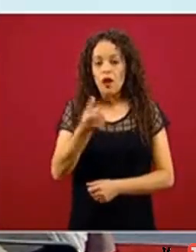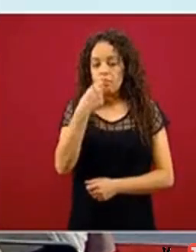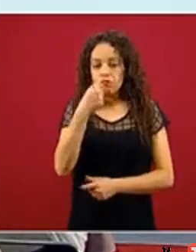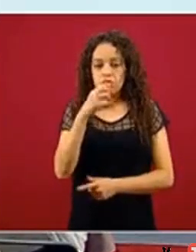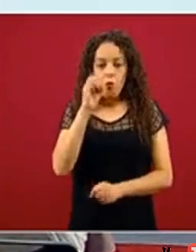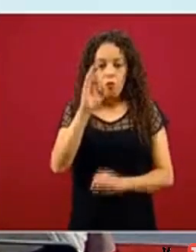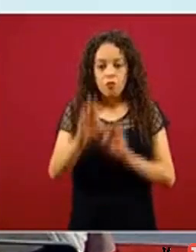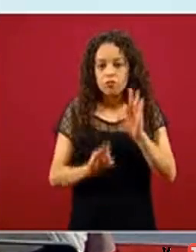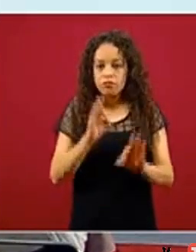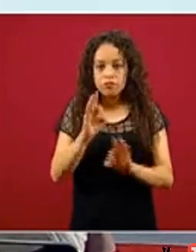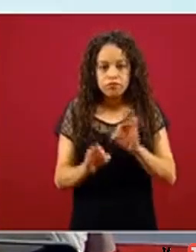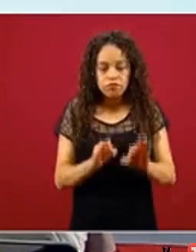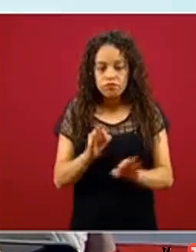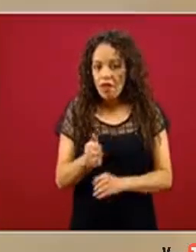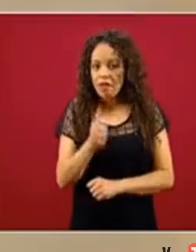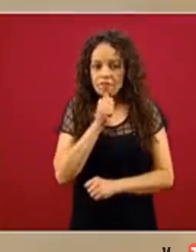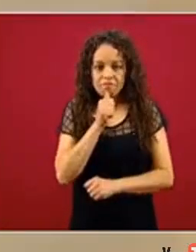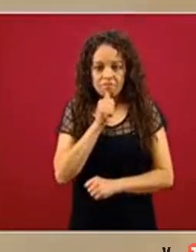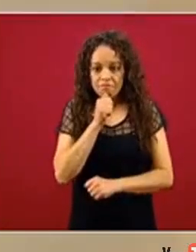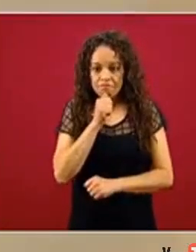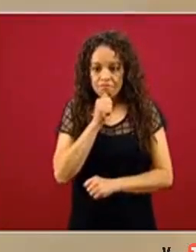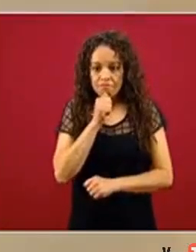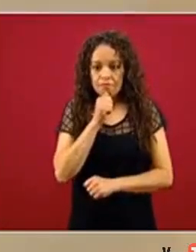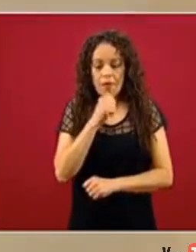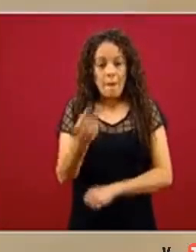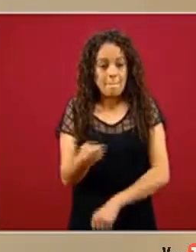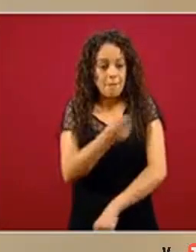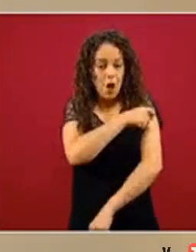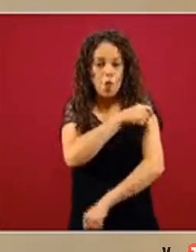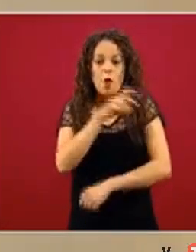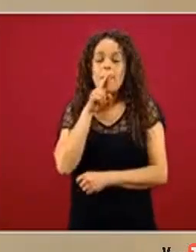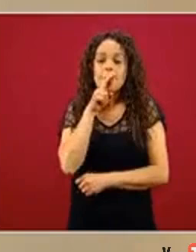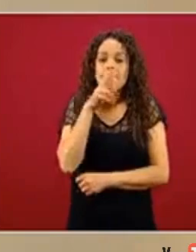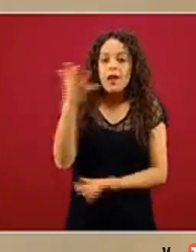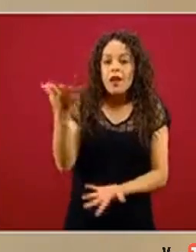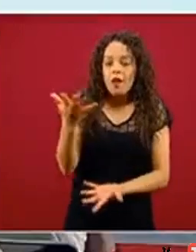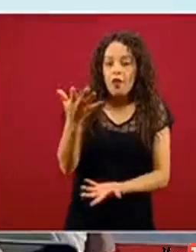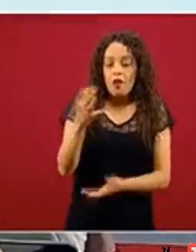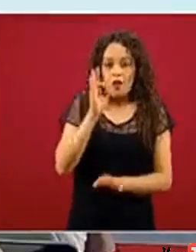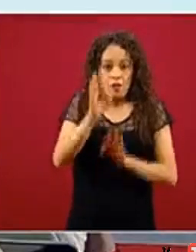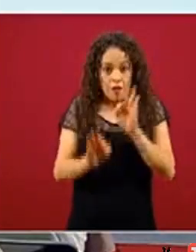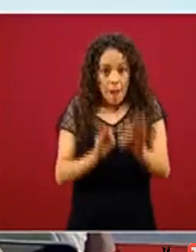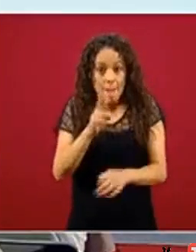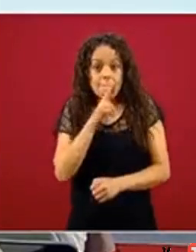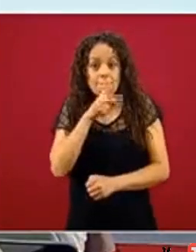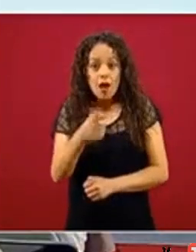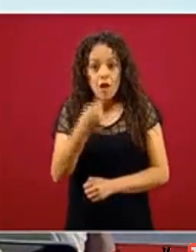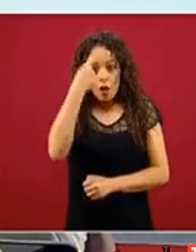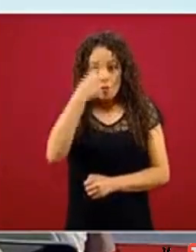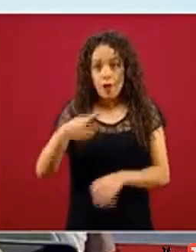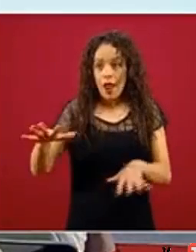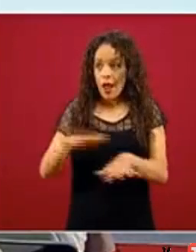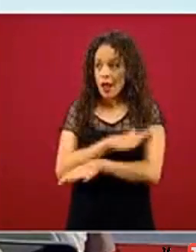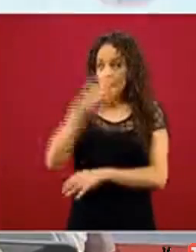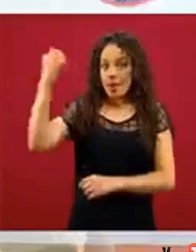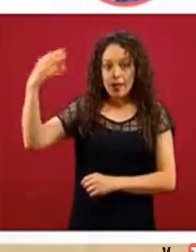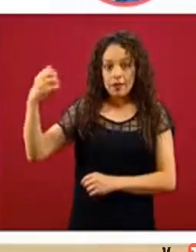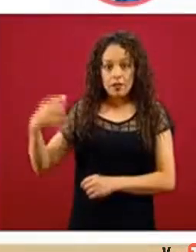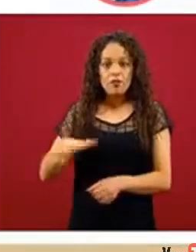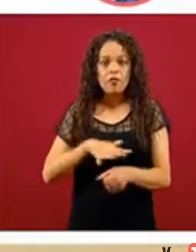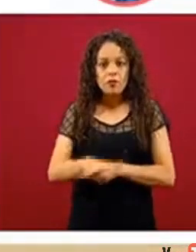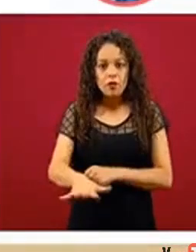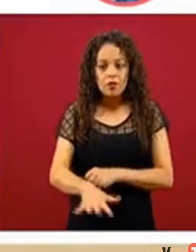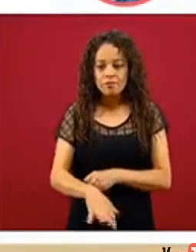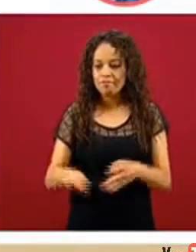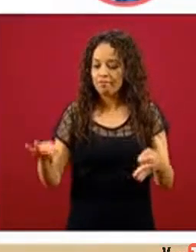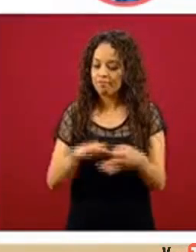el mejor tratamiento para cambiar el color de nuestro semáforo es lavarse las manos con frecuencia con